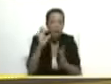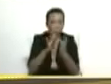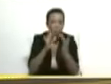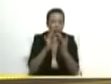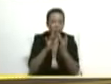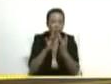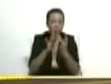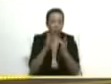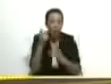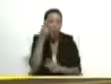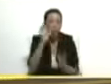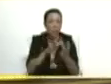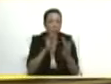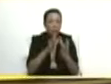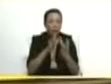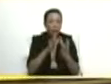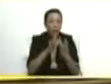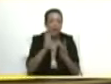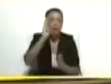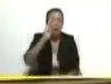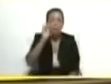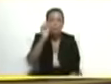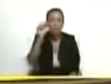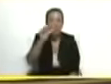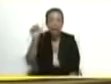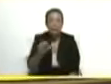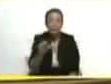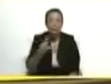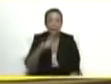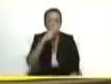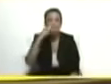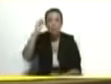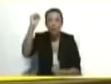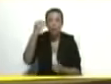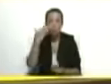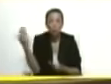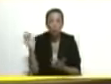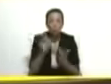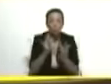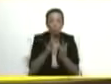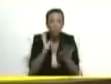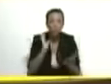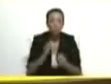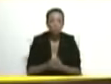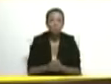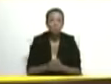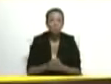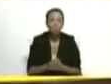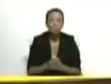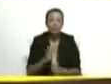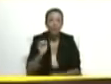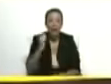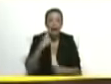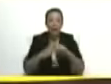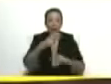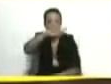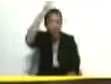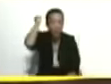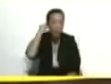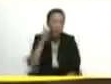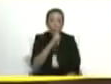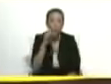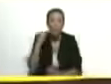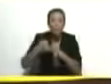Conéctate y ve el podcast con Maduro, podcast o podcast Maduro. Es un podcast que tiene mi nombre, mi